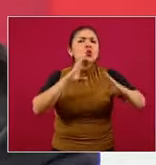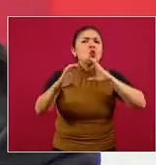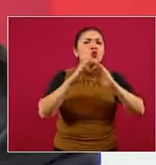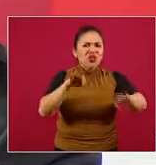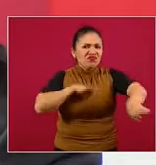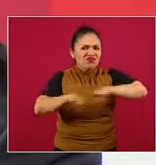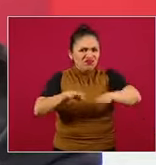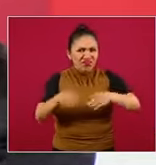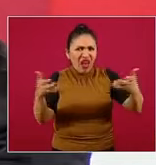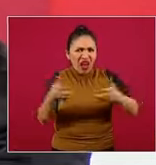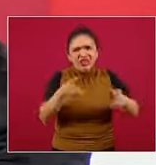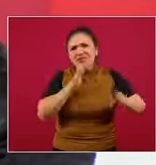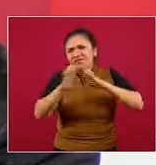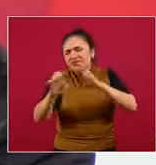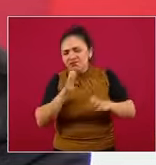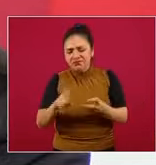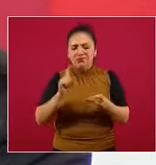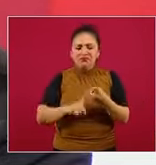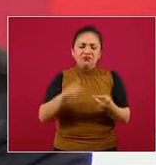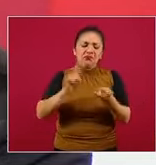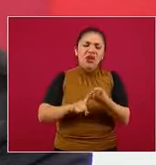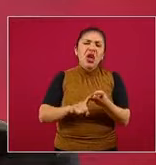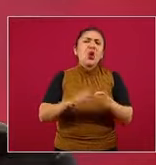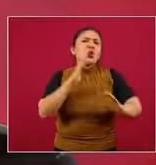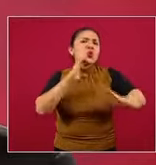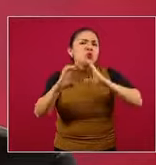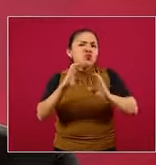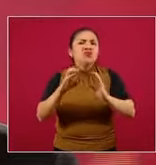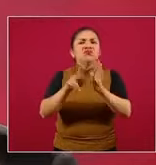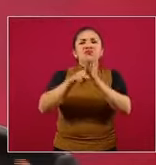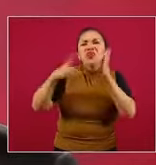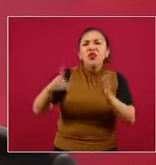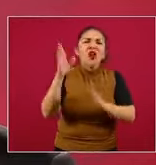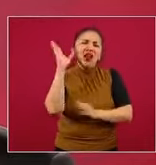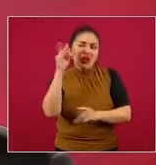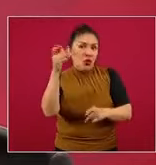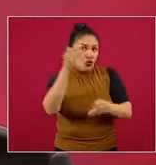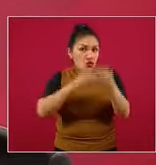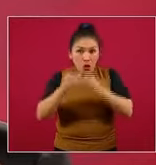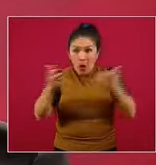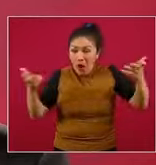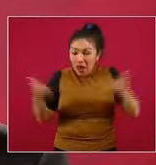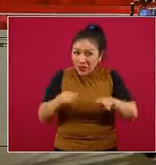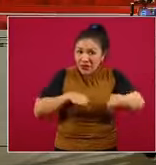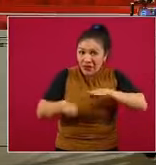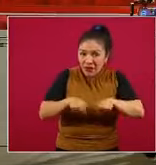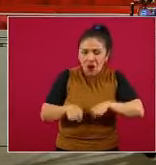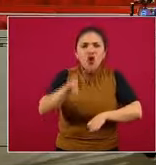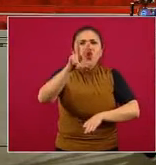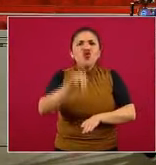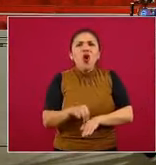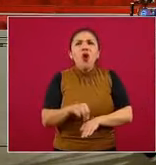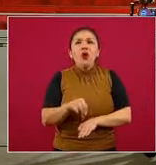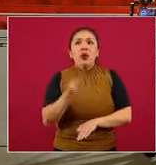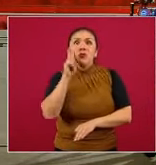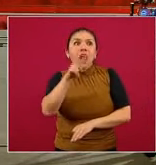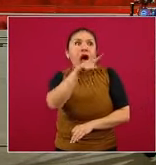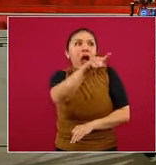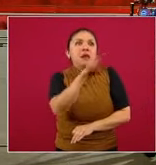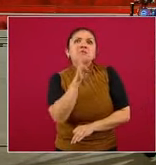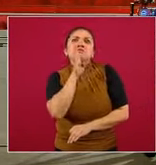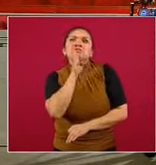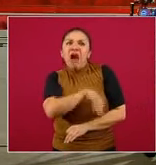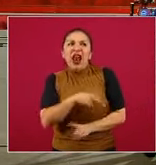comunicadores, hay medios de comunicación. Si todos sumamos, y en vez de estar destacando algunos